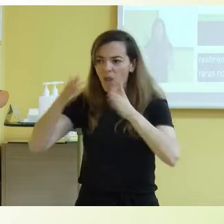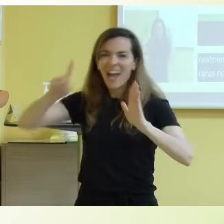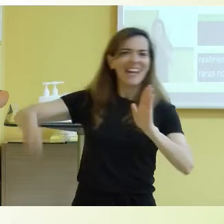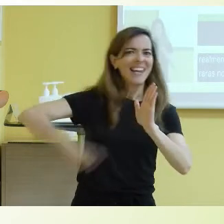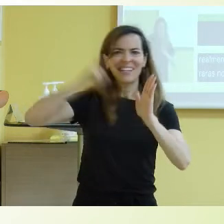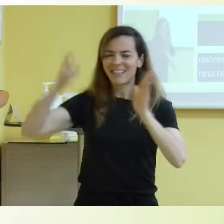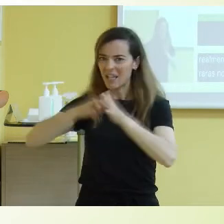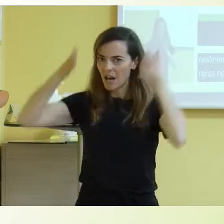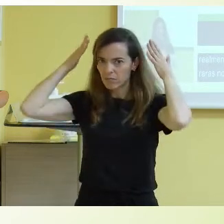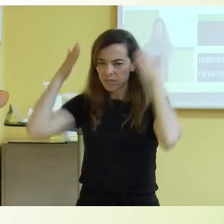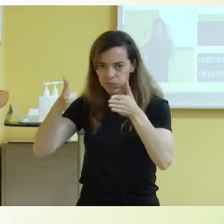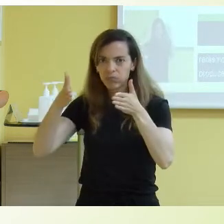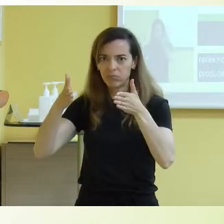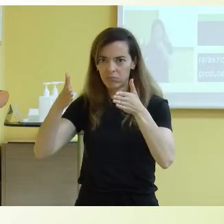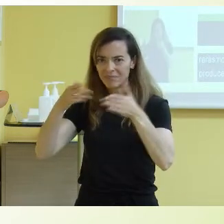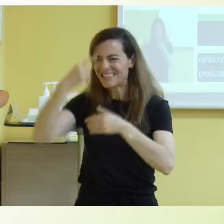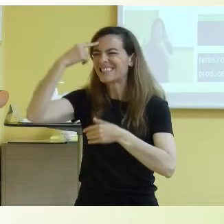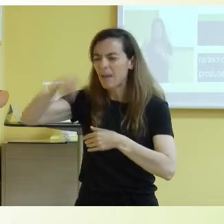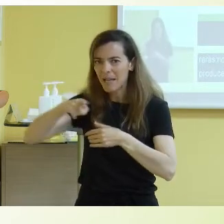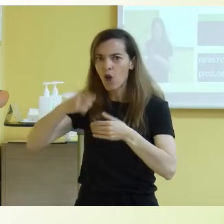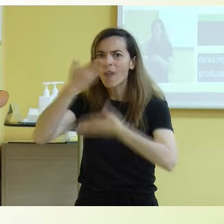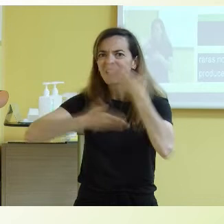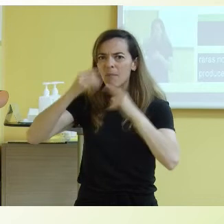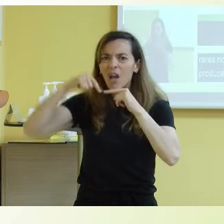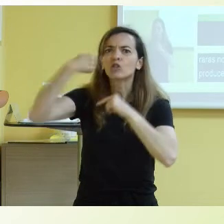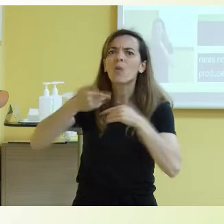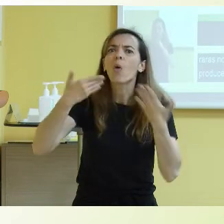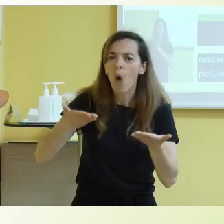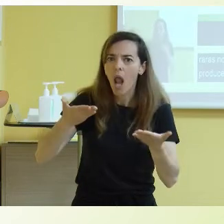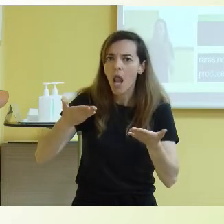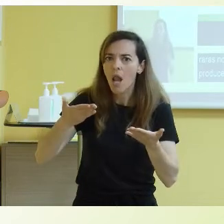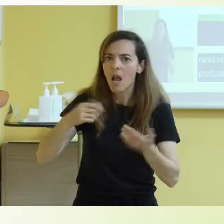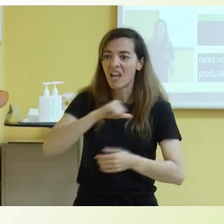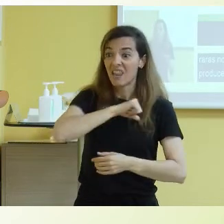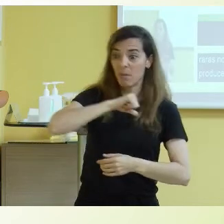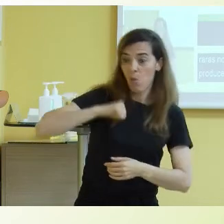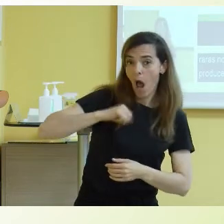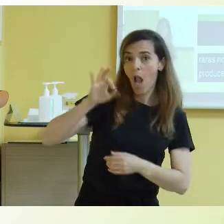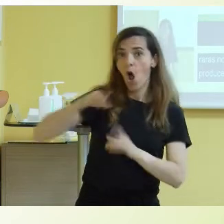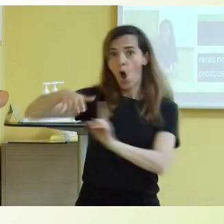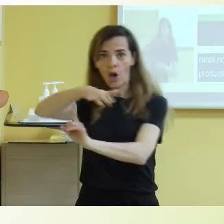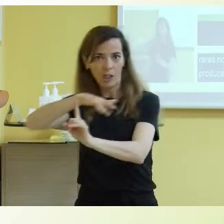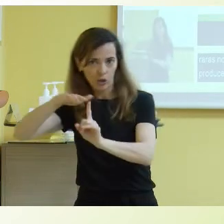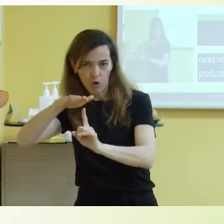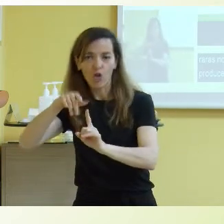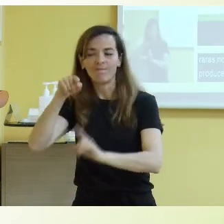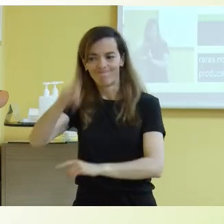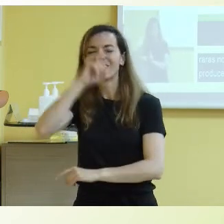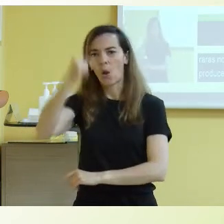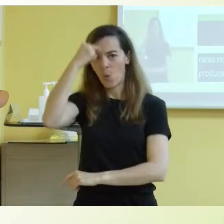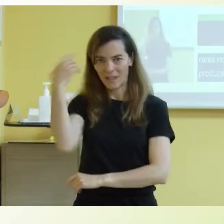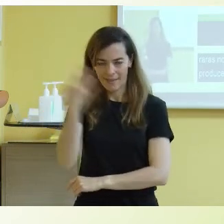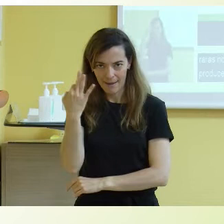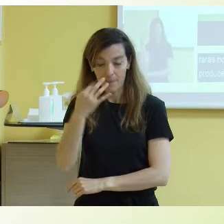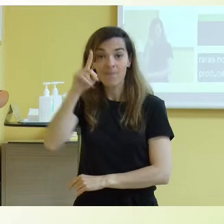en que conlleva la discapacidad, tanto individualmente como también con todo el entorno de las personas afectadas. Y hay